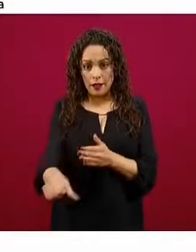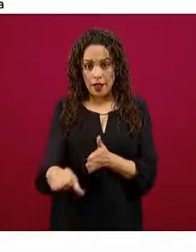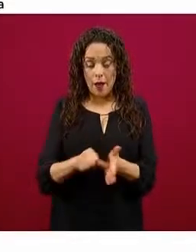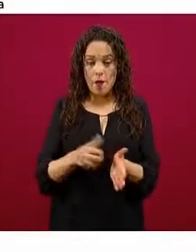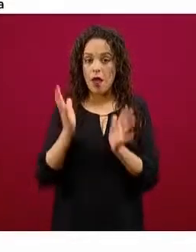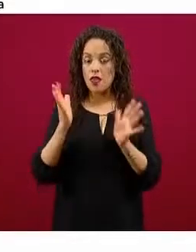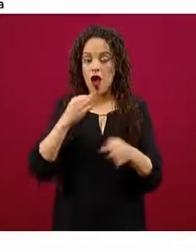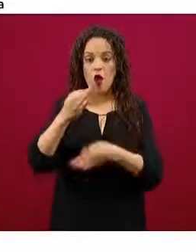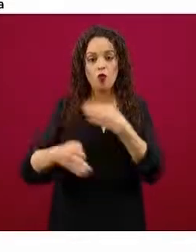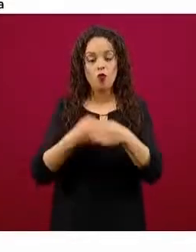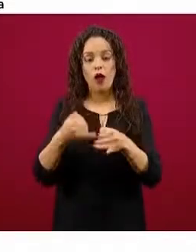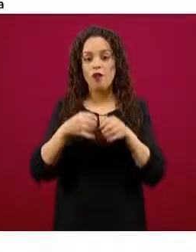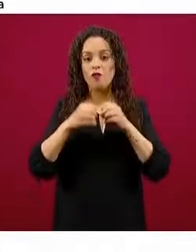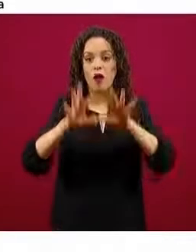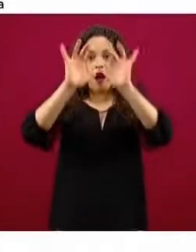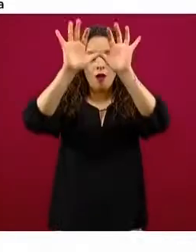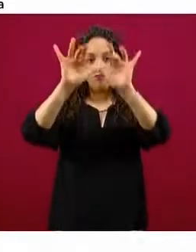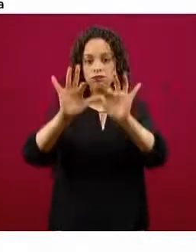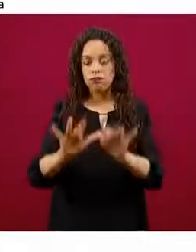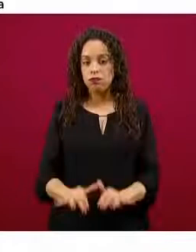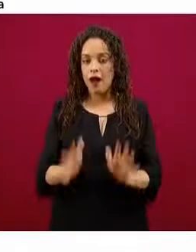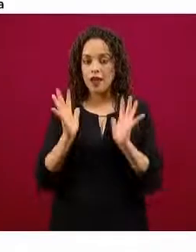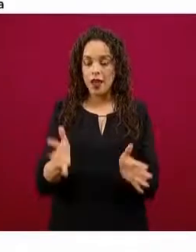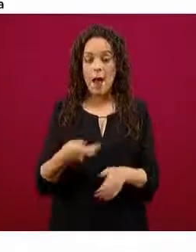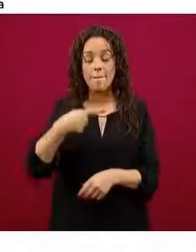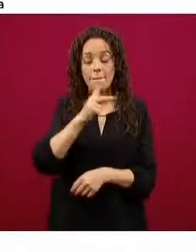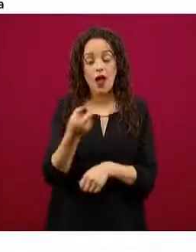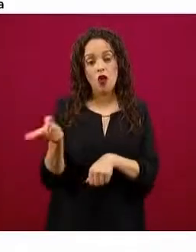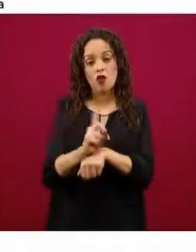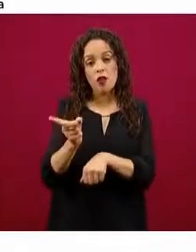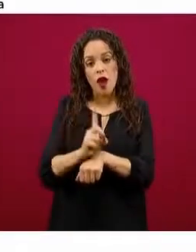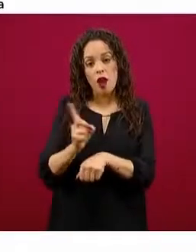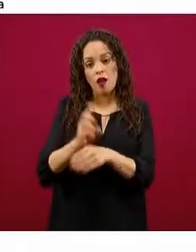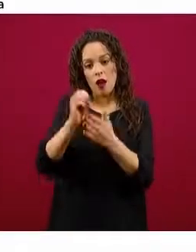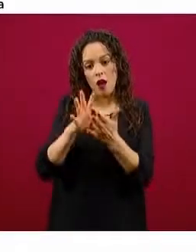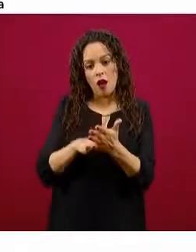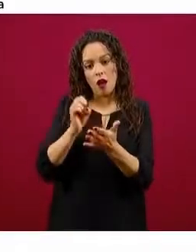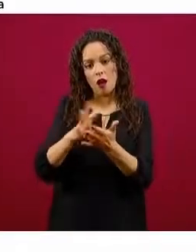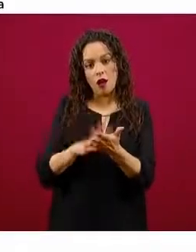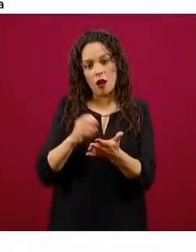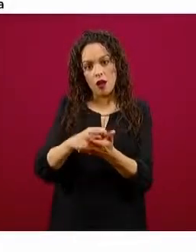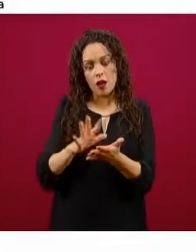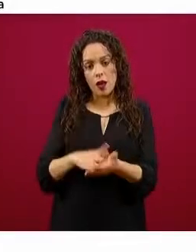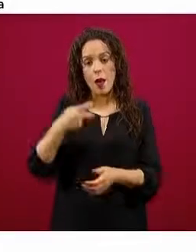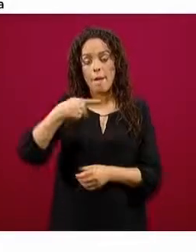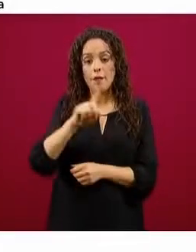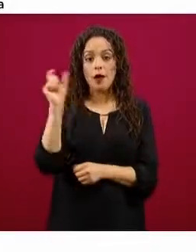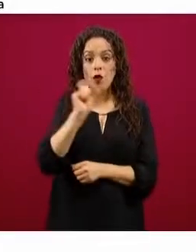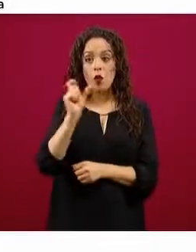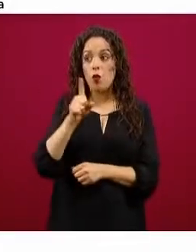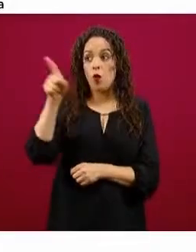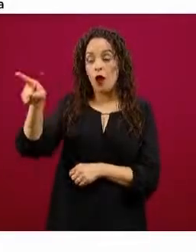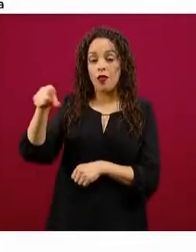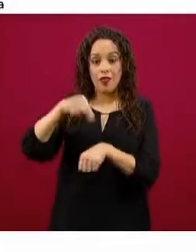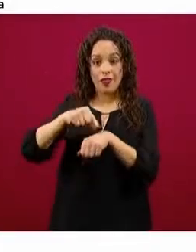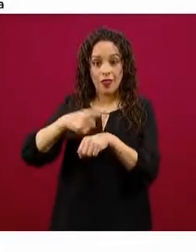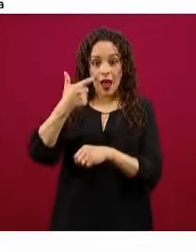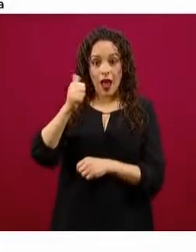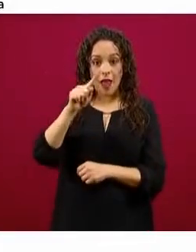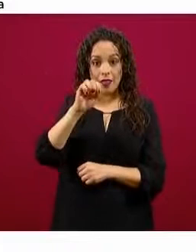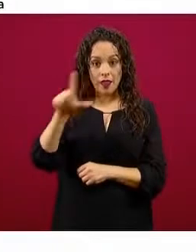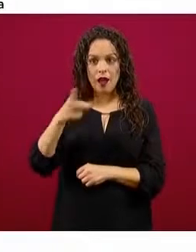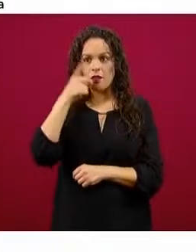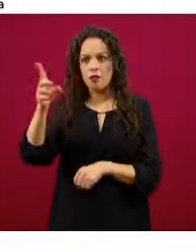se subió toda, pero ahí se estaba guardando. Y nosotros diario reportábamos y no subíamos hasta el día que el doctor Gatell por aquí comentó que había ya